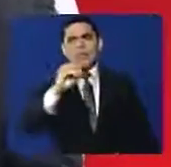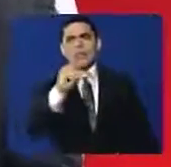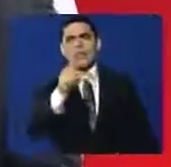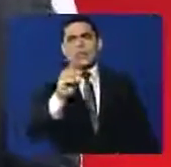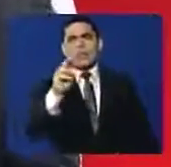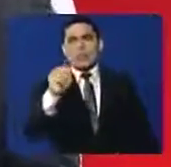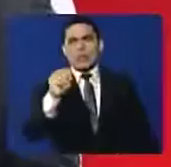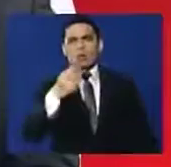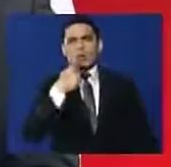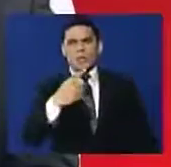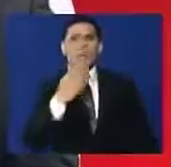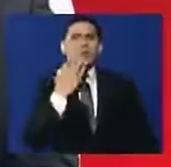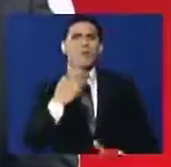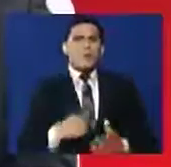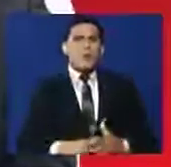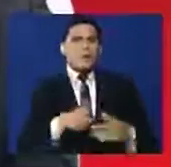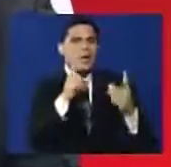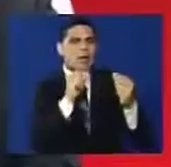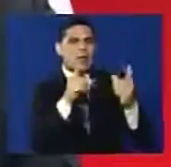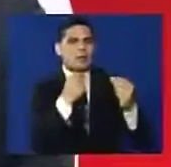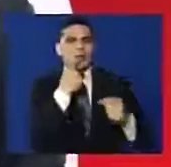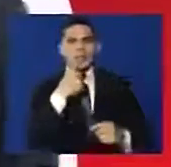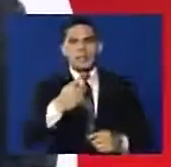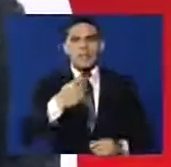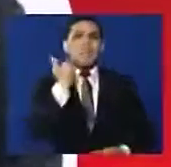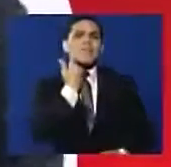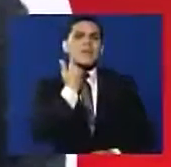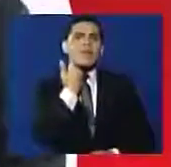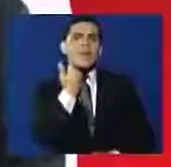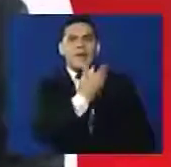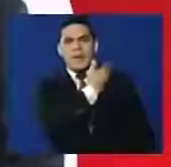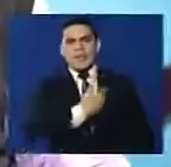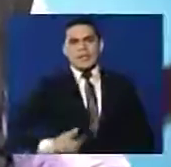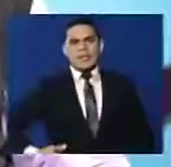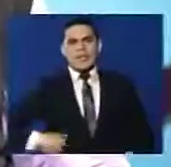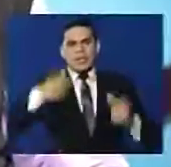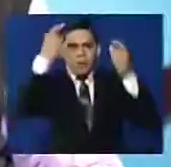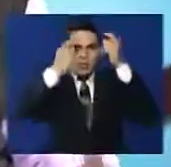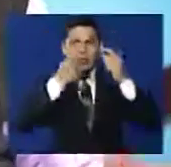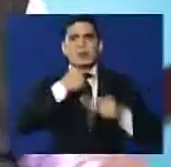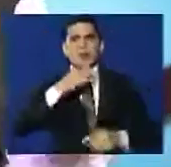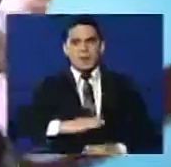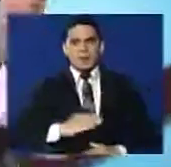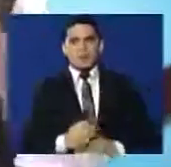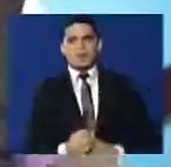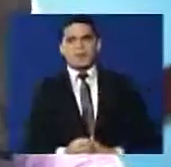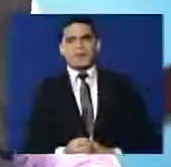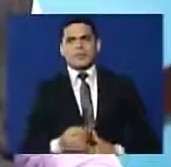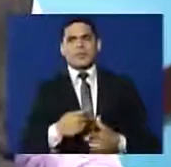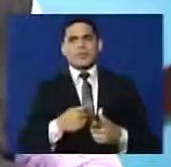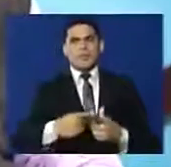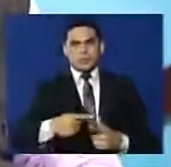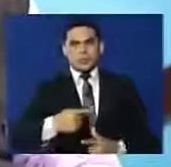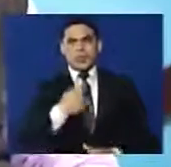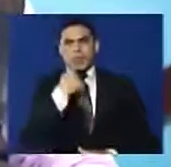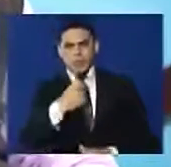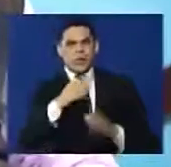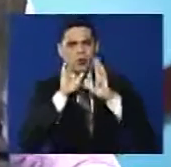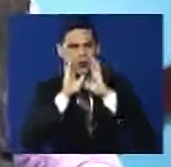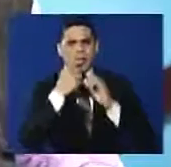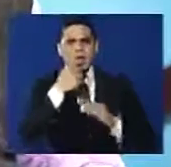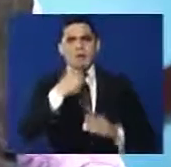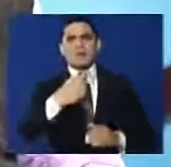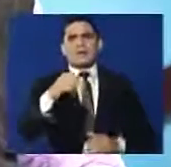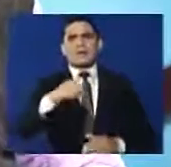a la música, cuando él se dirigió en el tweet en relación a la enfermedad del presidente. Sí, yo me enteré de eso después y lo confieso aquí, vamos